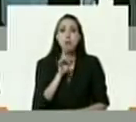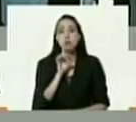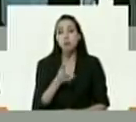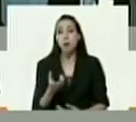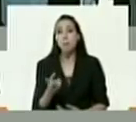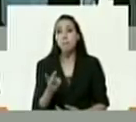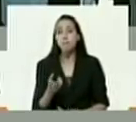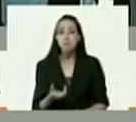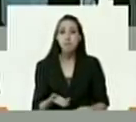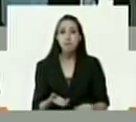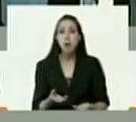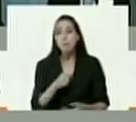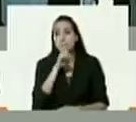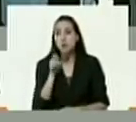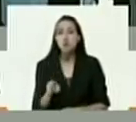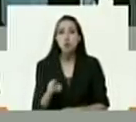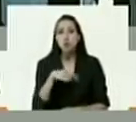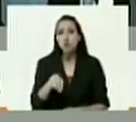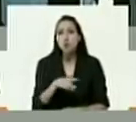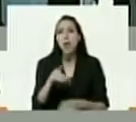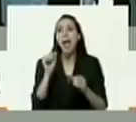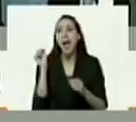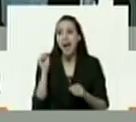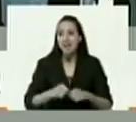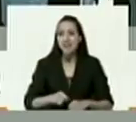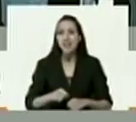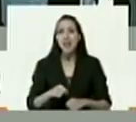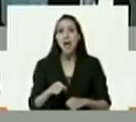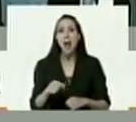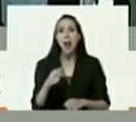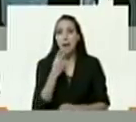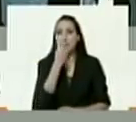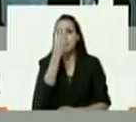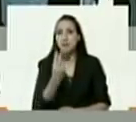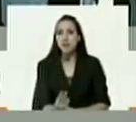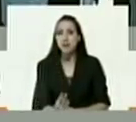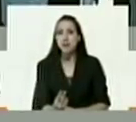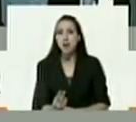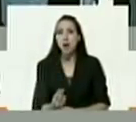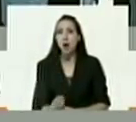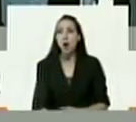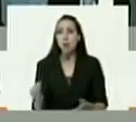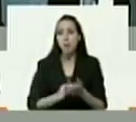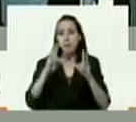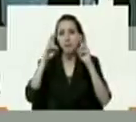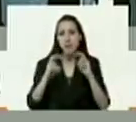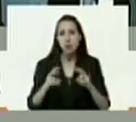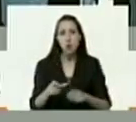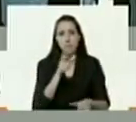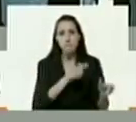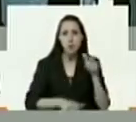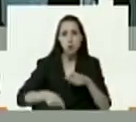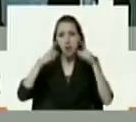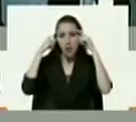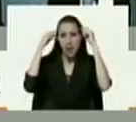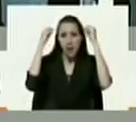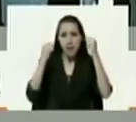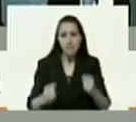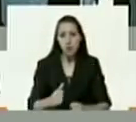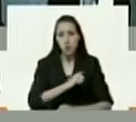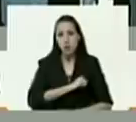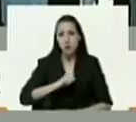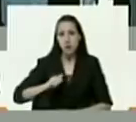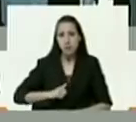es si ustedes aceptarían la visita de una comisión de investigación de expertos independientes designada por